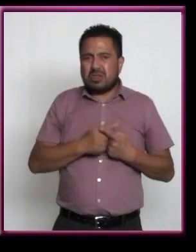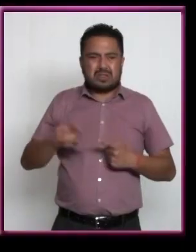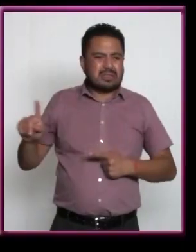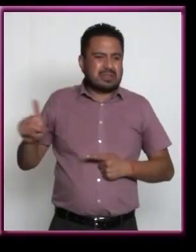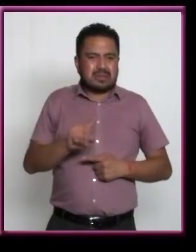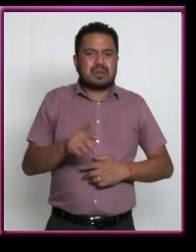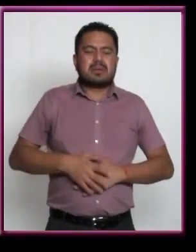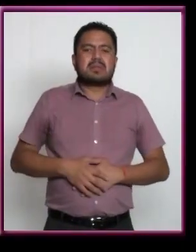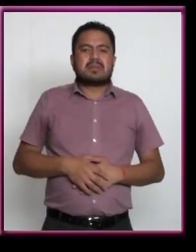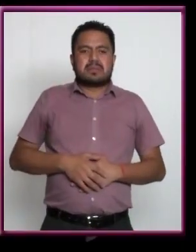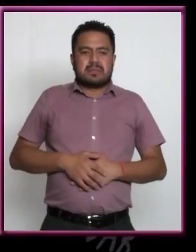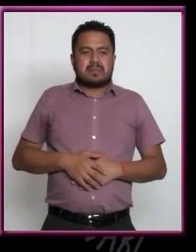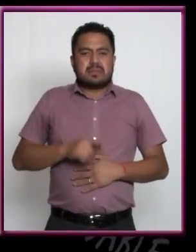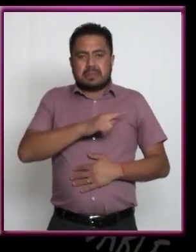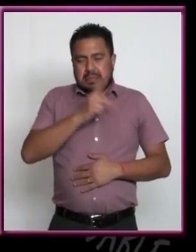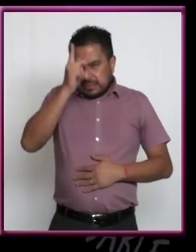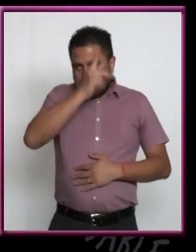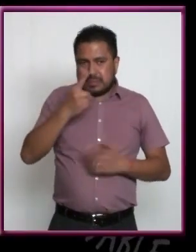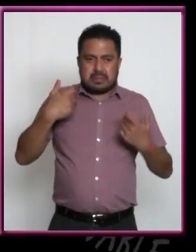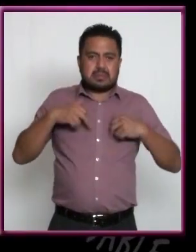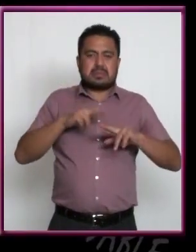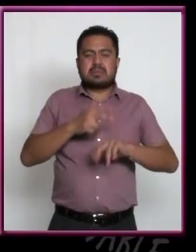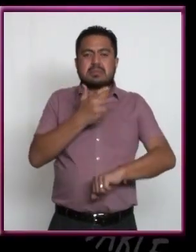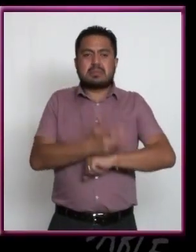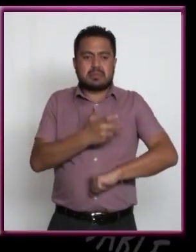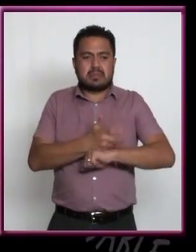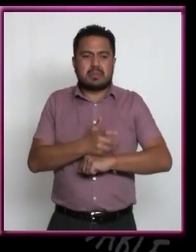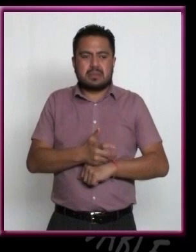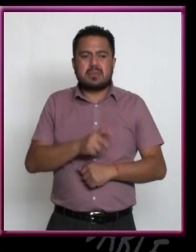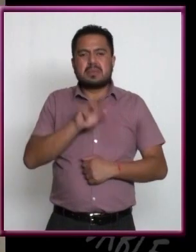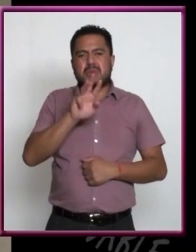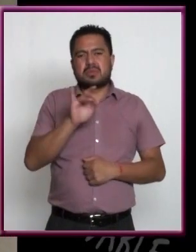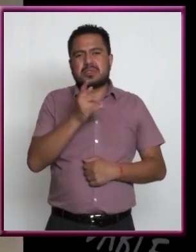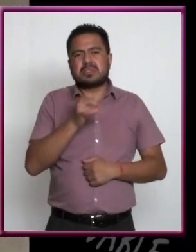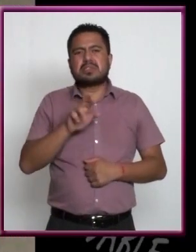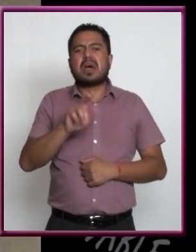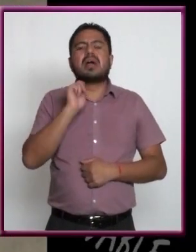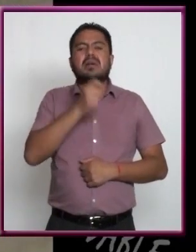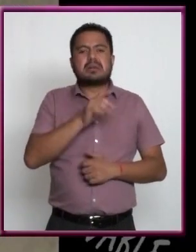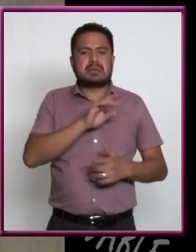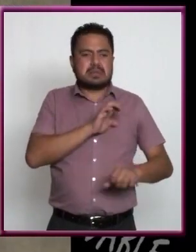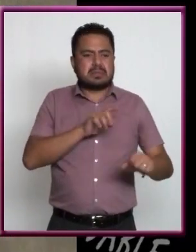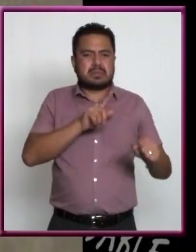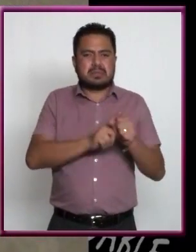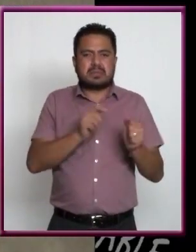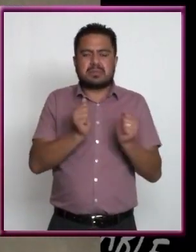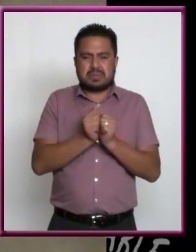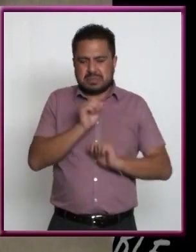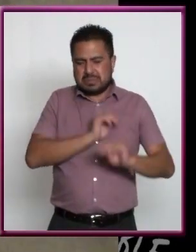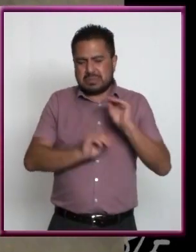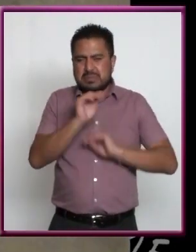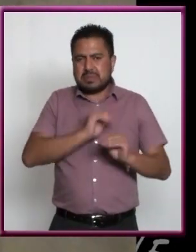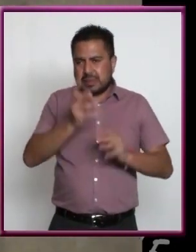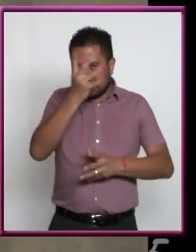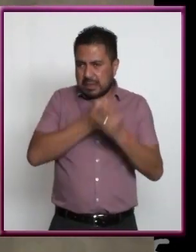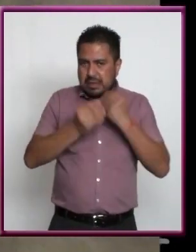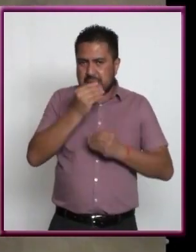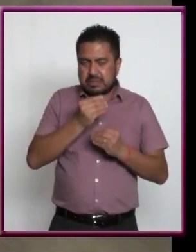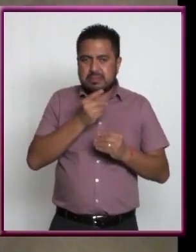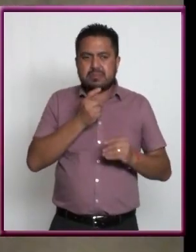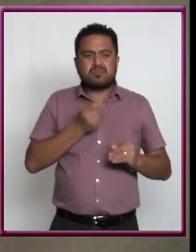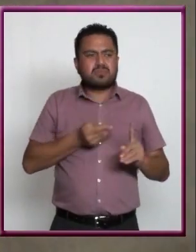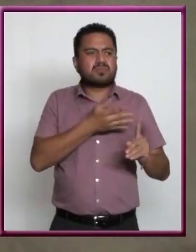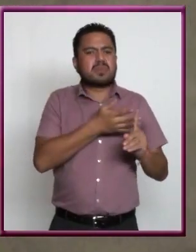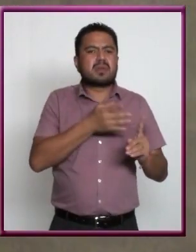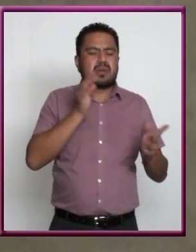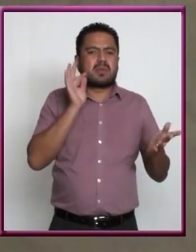rabia! El psicólogo y profesor norteamericano Richard Fenker, especialista en estrategias de aprendizaje,